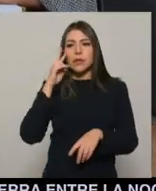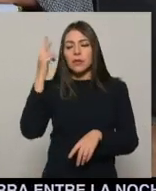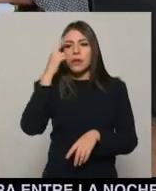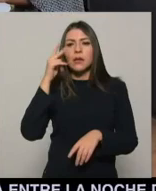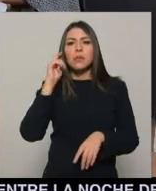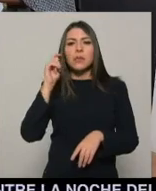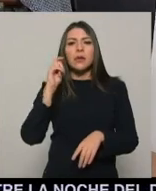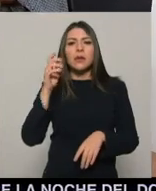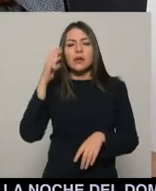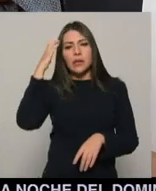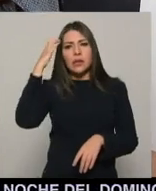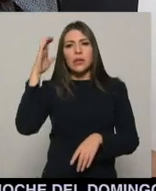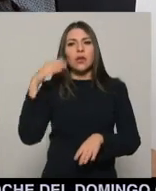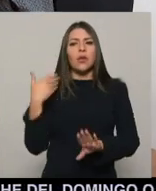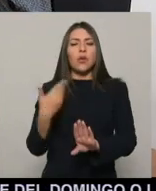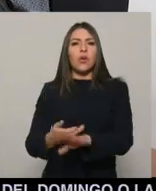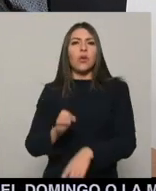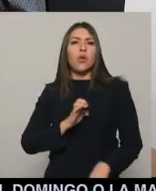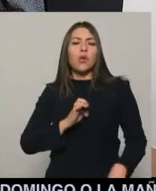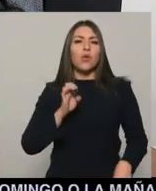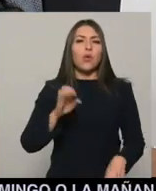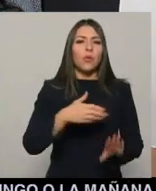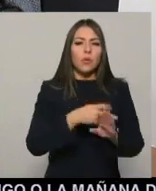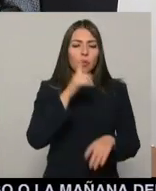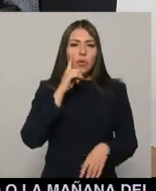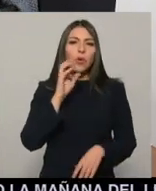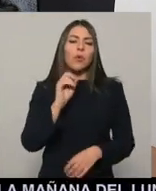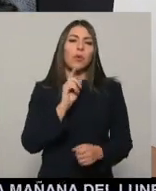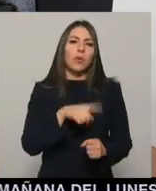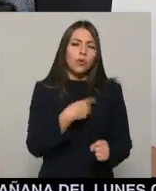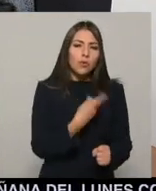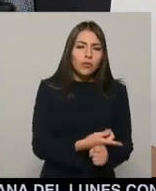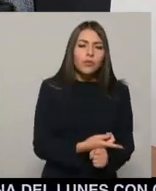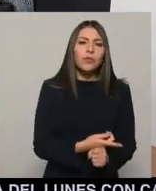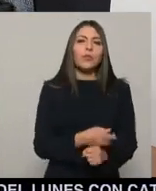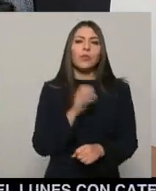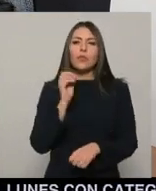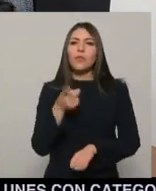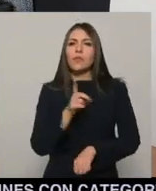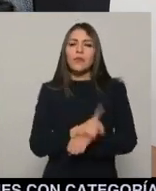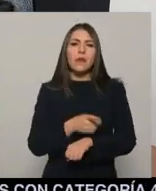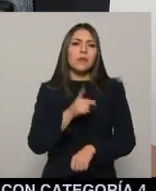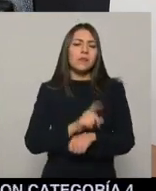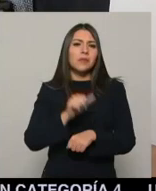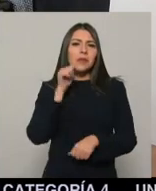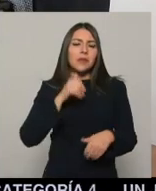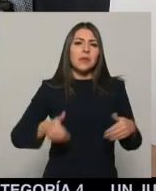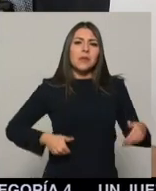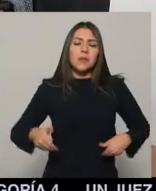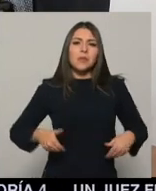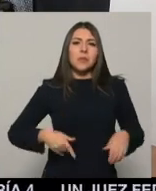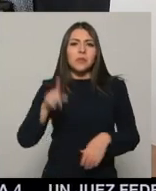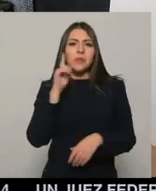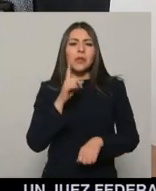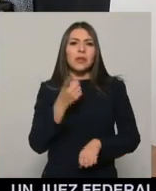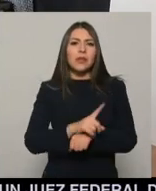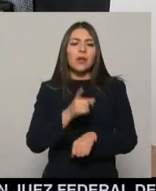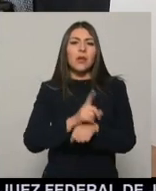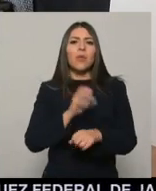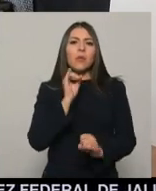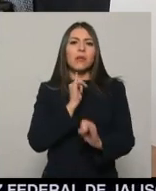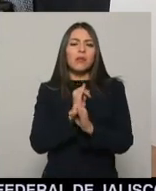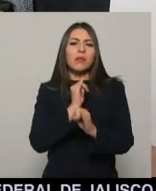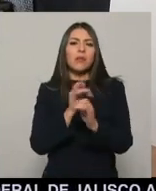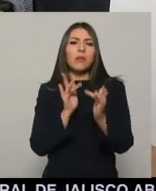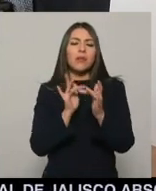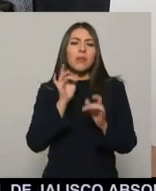odio cometidos contra mujeres, y también los abusos sexuales y el acoso cotidiano y la violencia digital que día a día además padecen